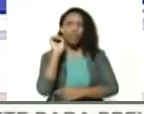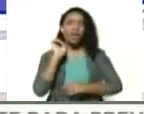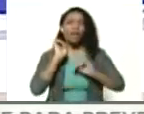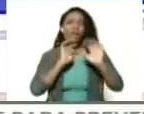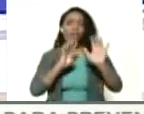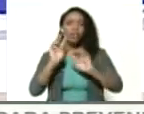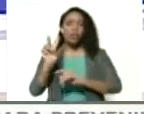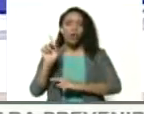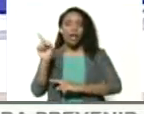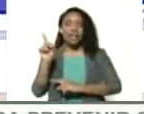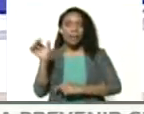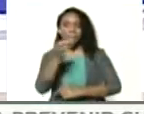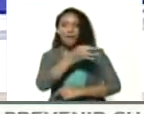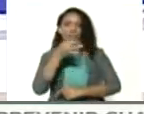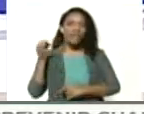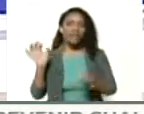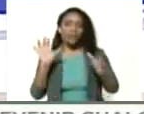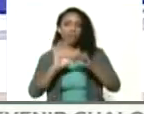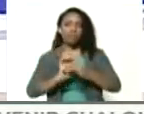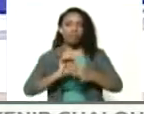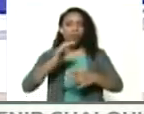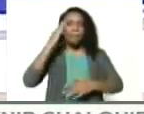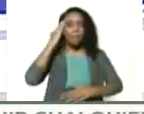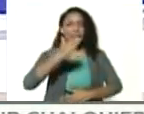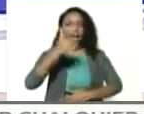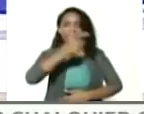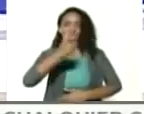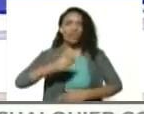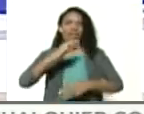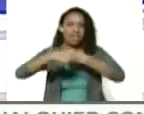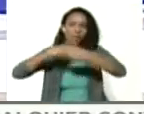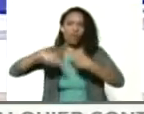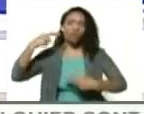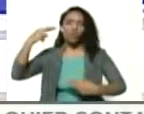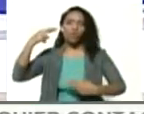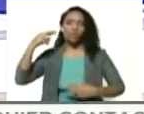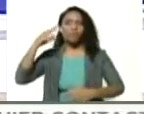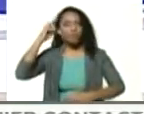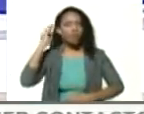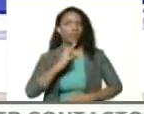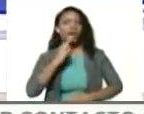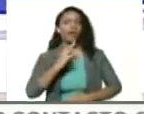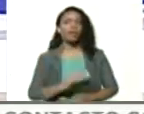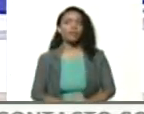92. La perfecta unión cívico-militar revolucionaria bolivariana.